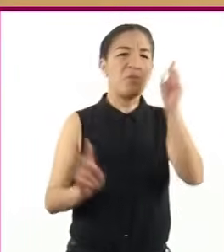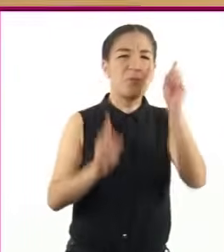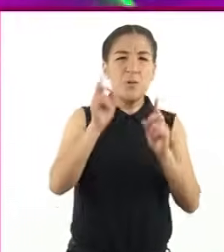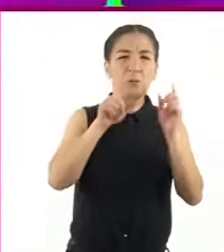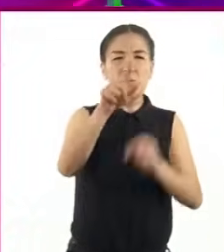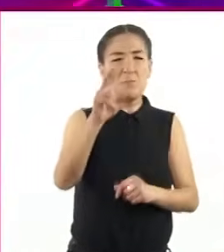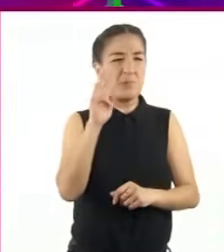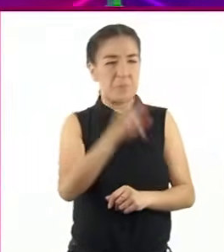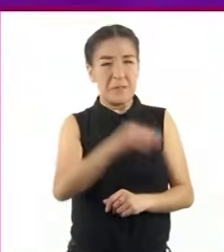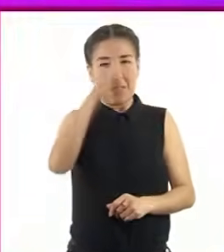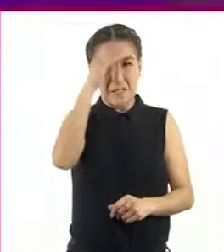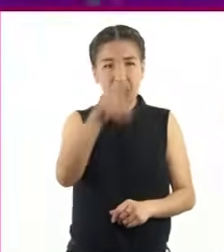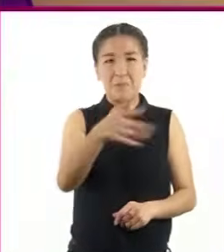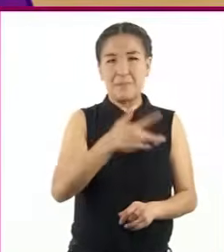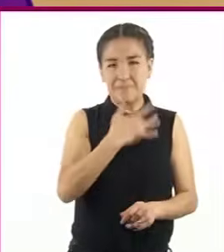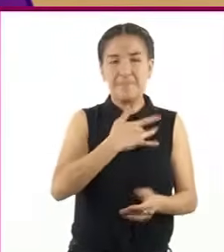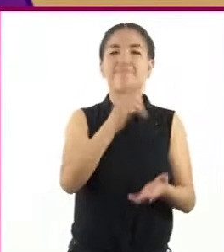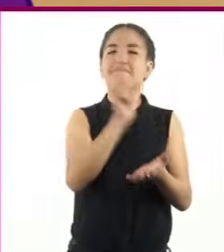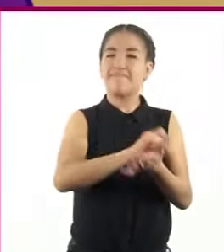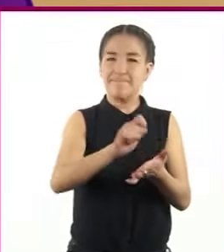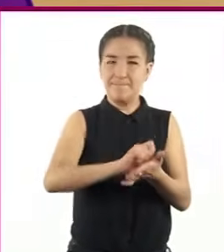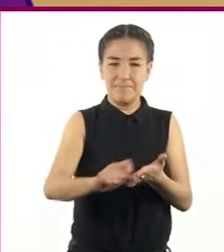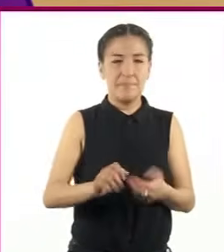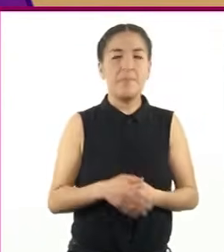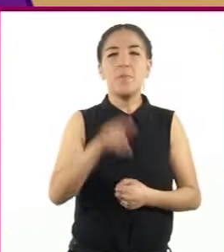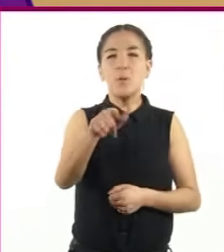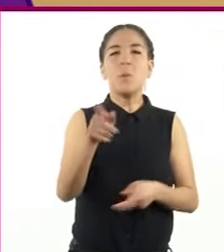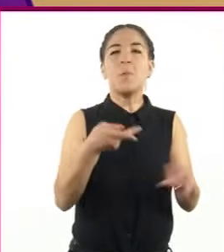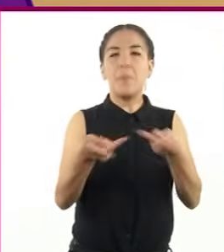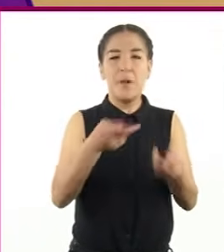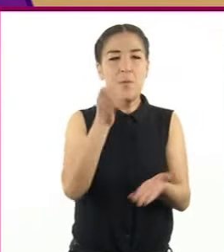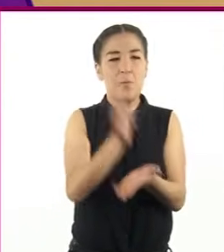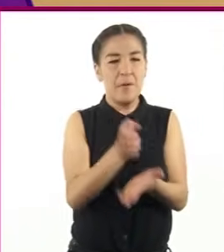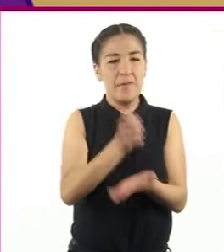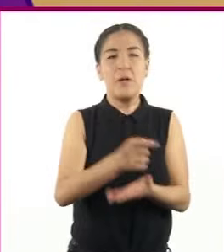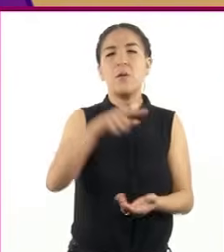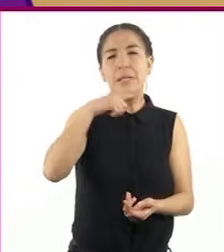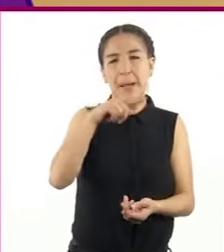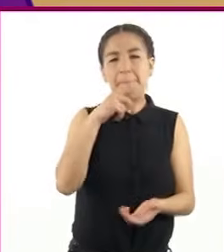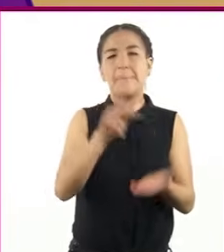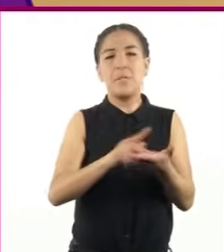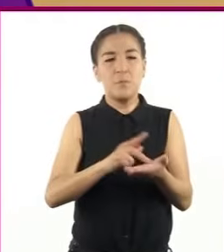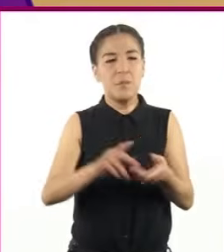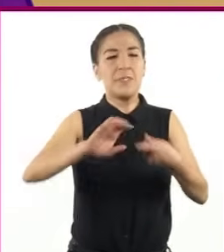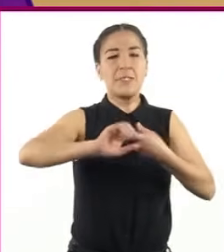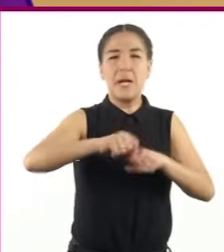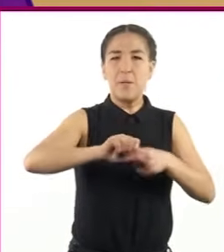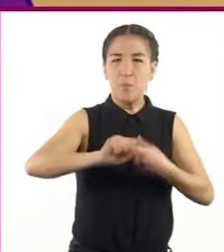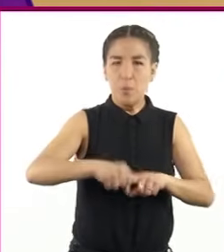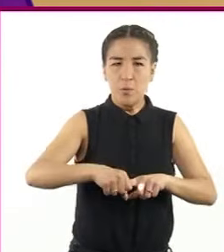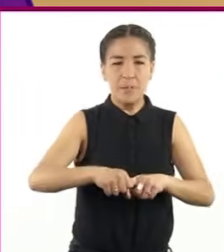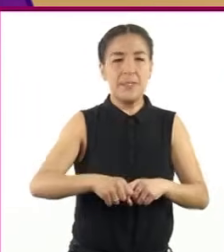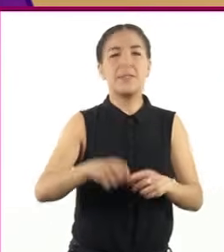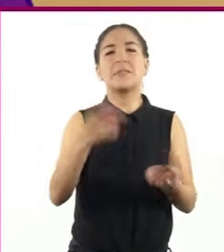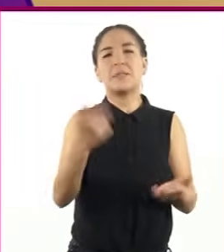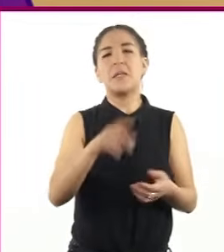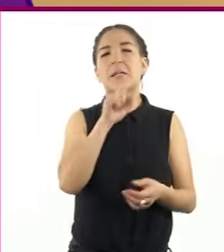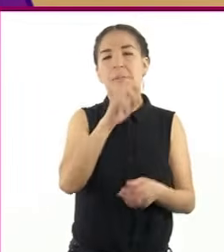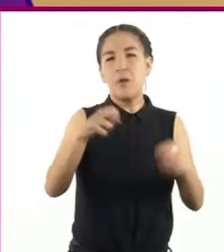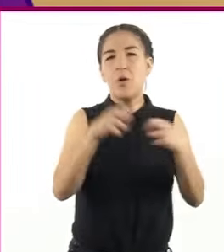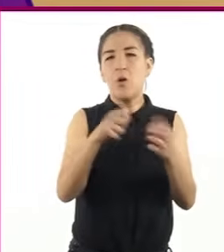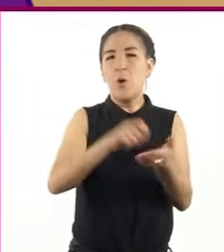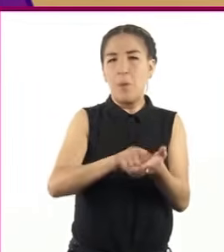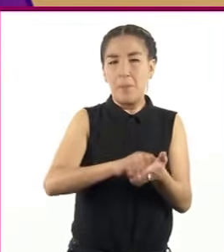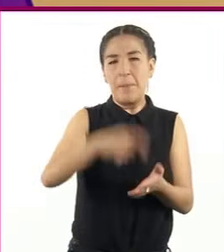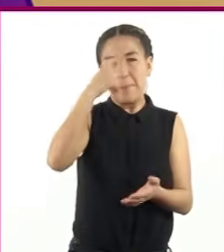y reflexiones que desarrollen. Preparen su cuaderno, bolígrafo, lápiz, goma, sacapuntas y cualquier material que consideren necesario